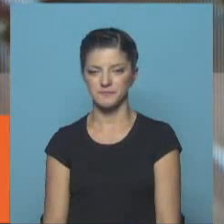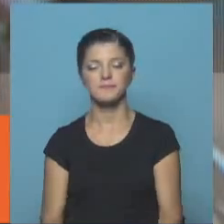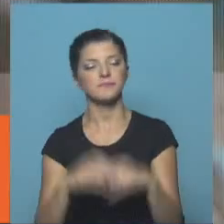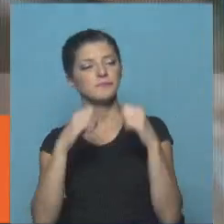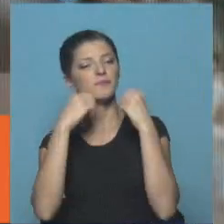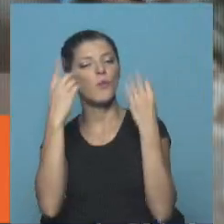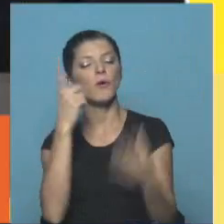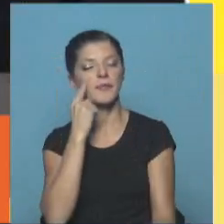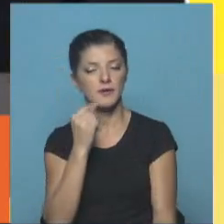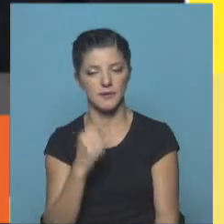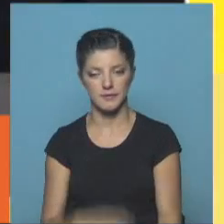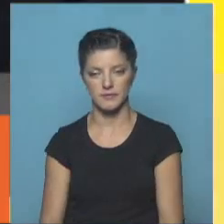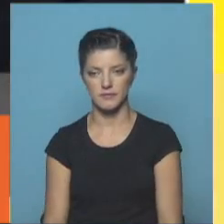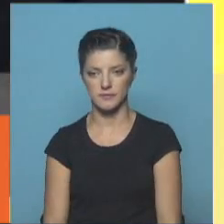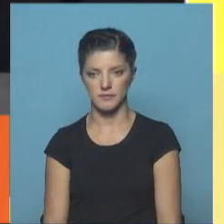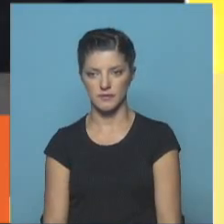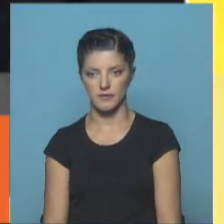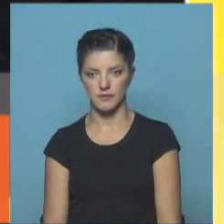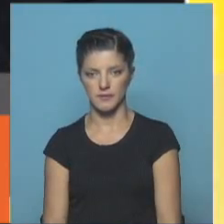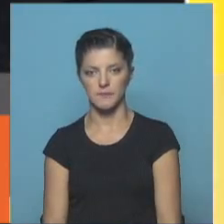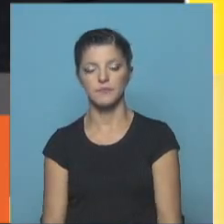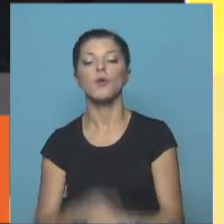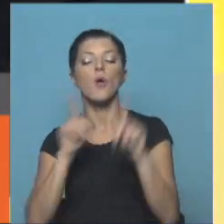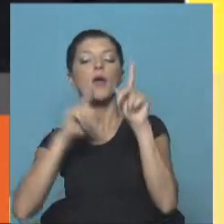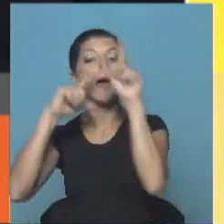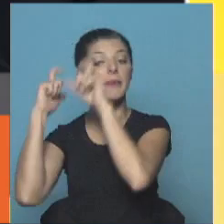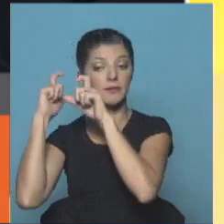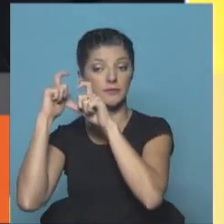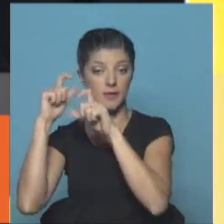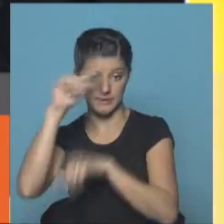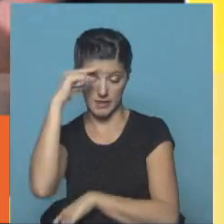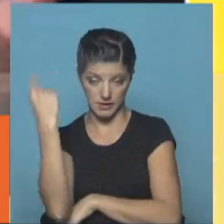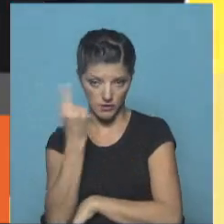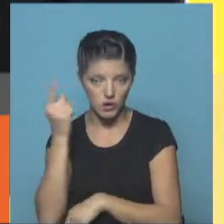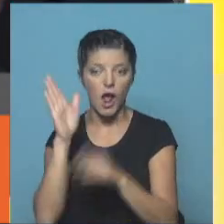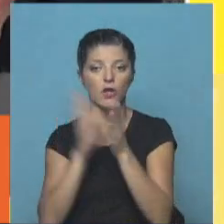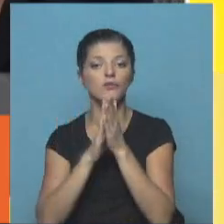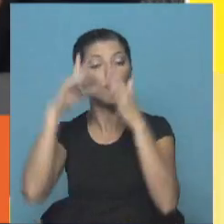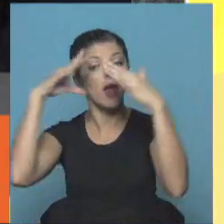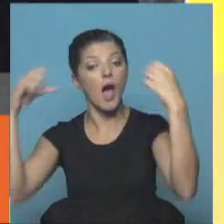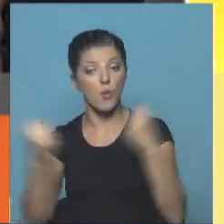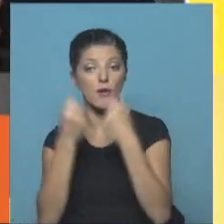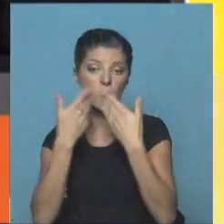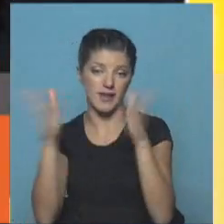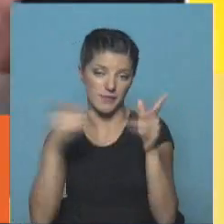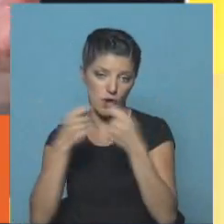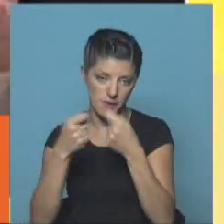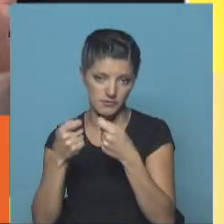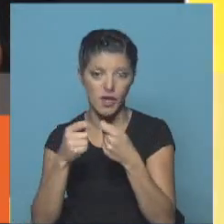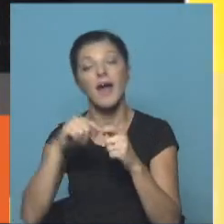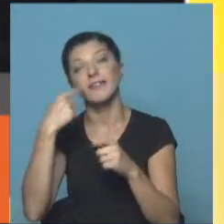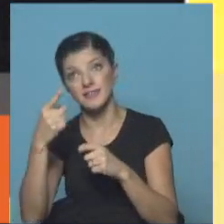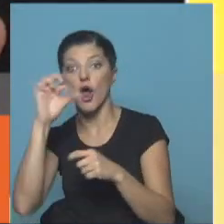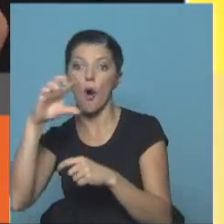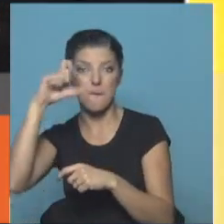es, a juzgar por las experiencias internacionales de acuerdos de libre comercio o de cooperación económica, que es como le dicen ahora, para no decir libre comercio,